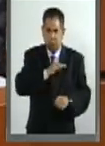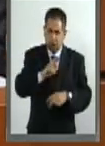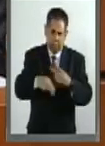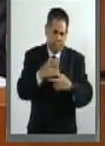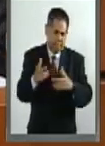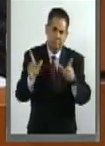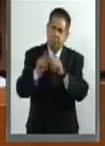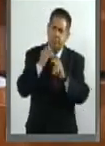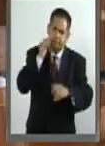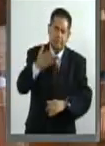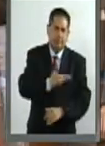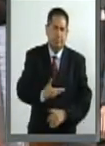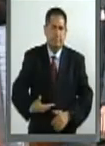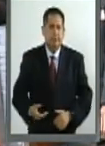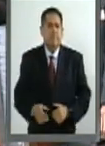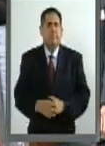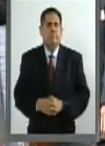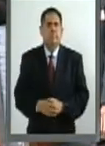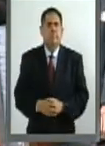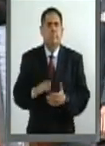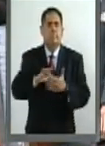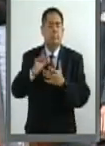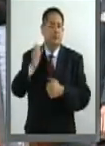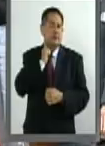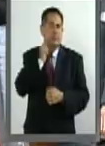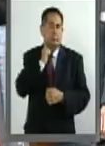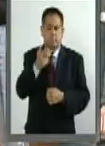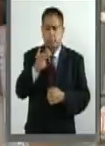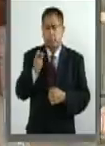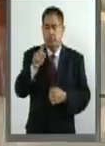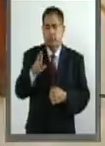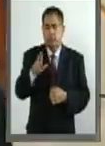esta función. Es cuanto, señor presidente. Gracias, senador Héctor Larios Córdoba.